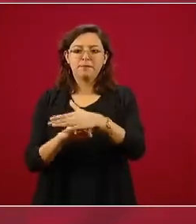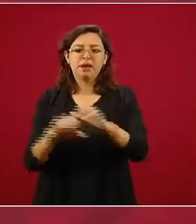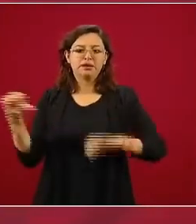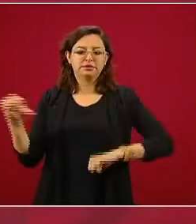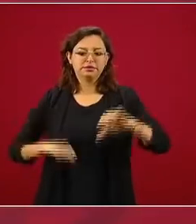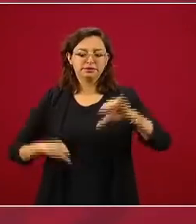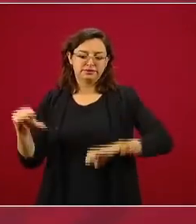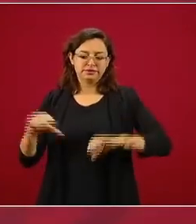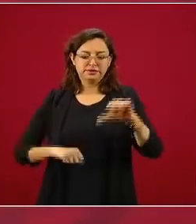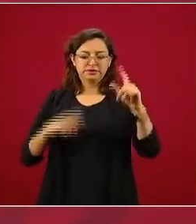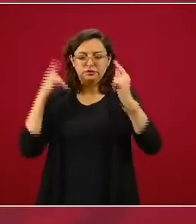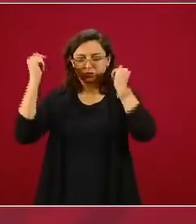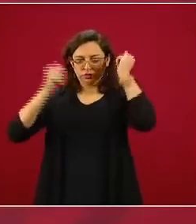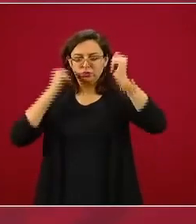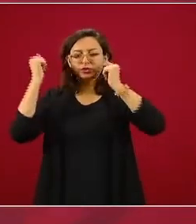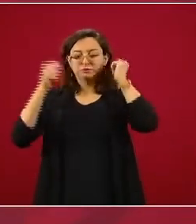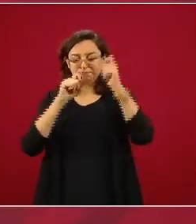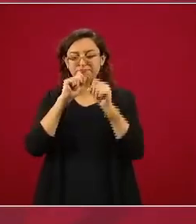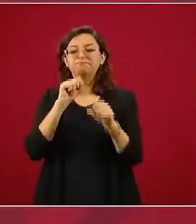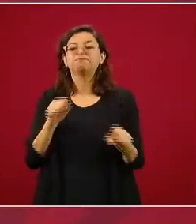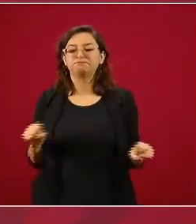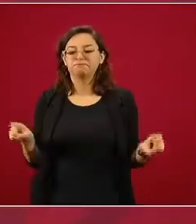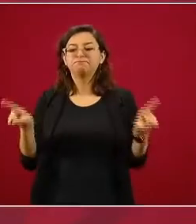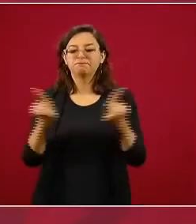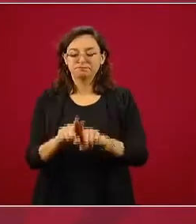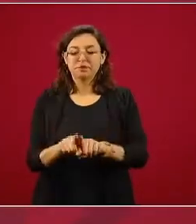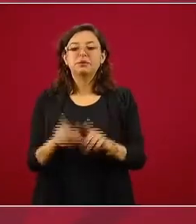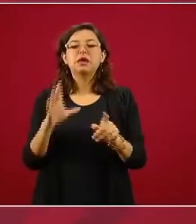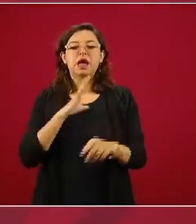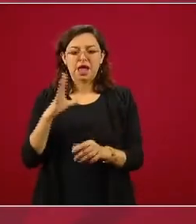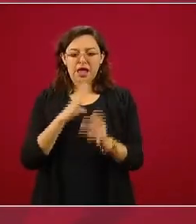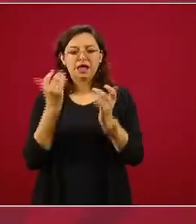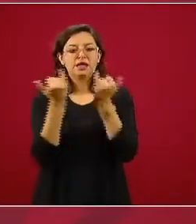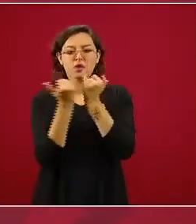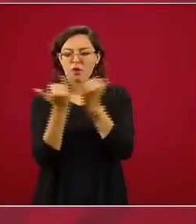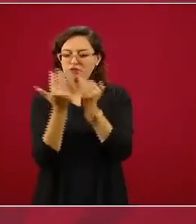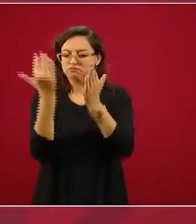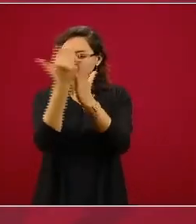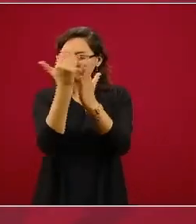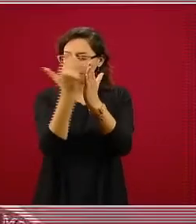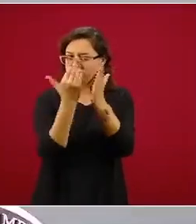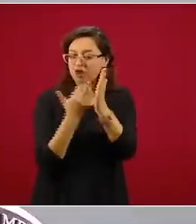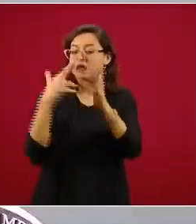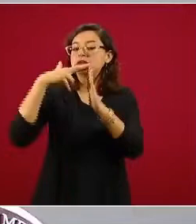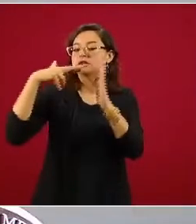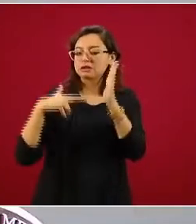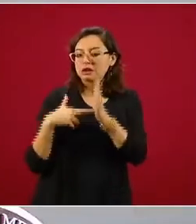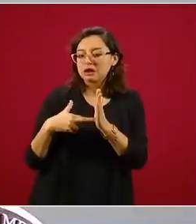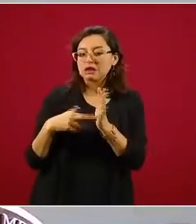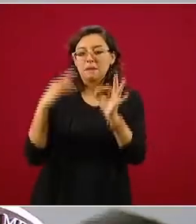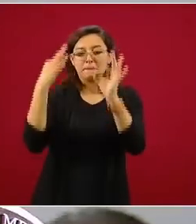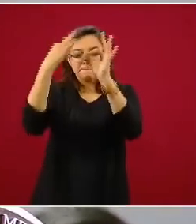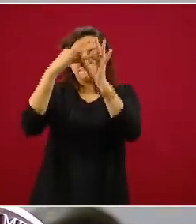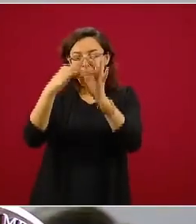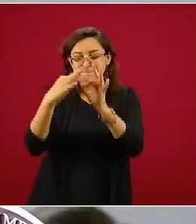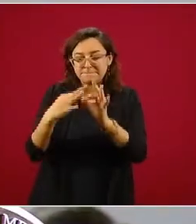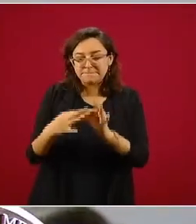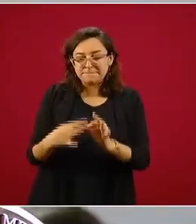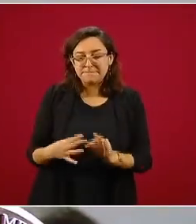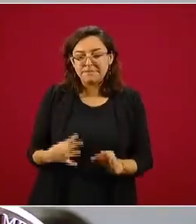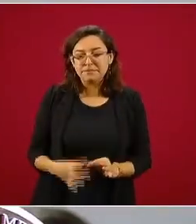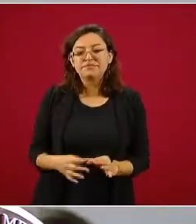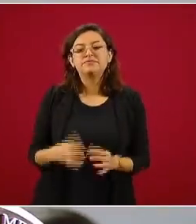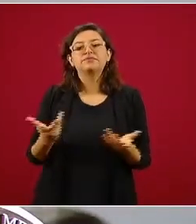actividades. También hemos considerado esto y también tenemos protocolos técnicos específicos que siguen estándares o